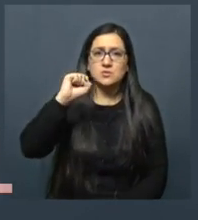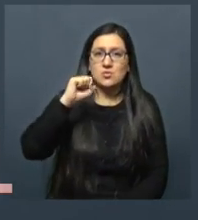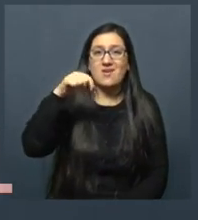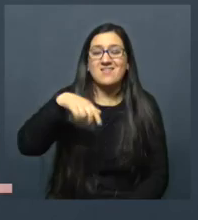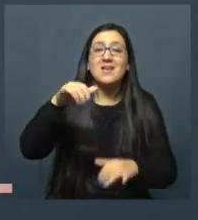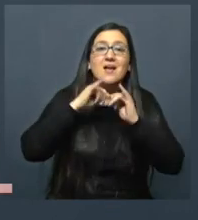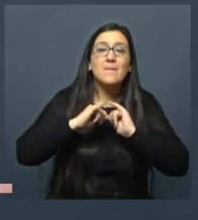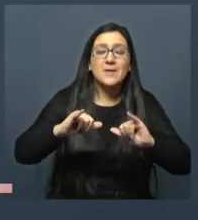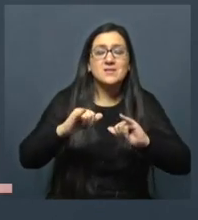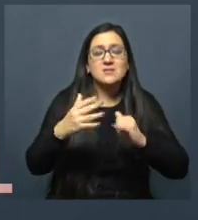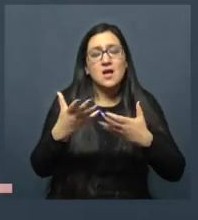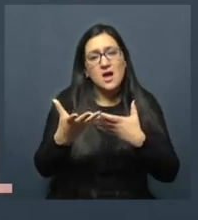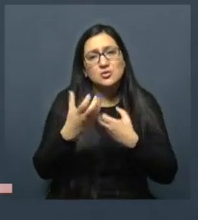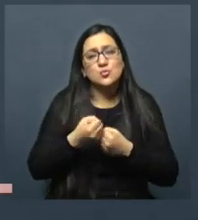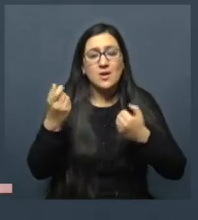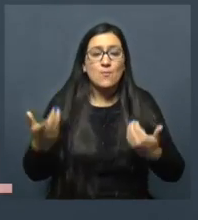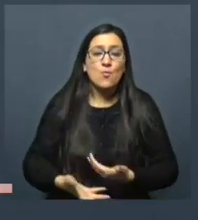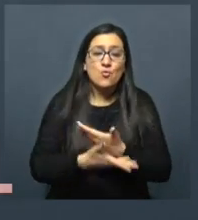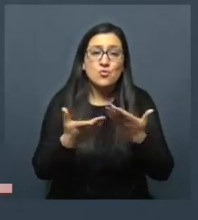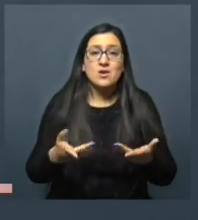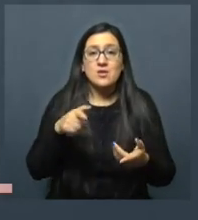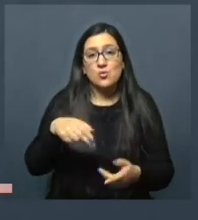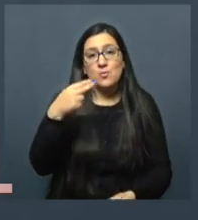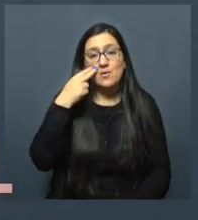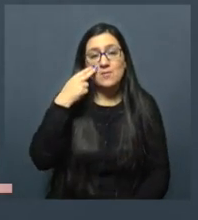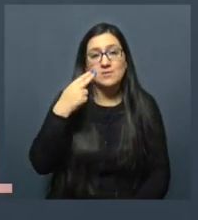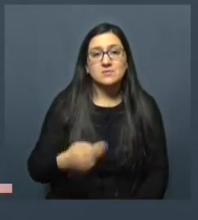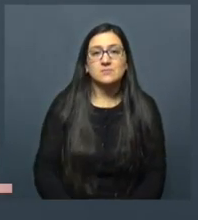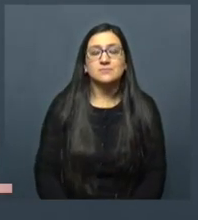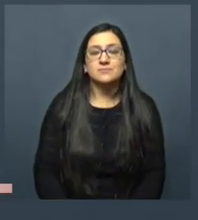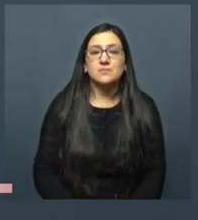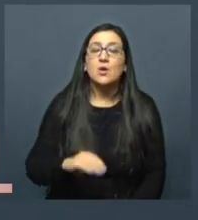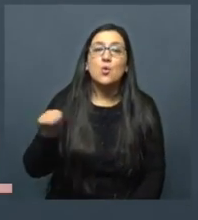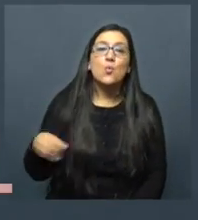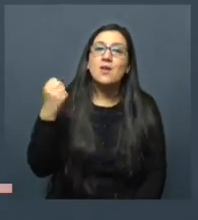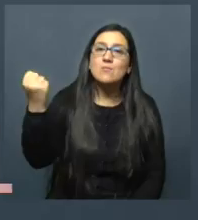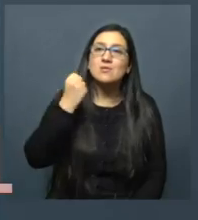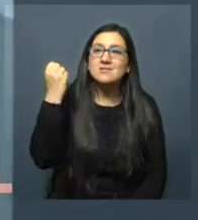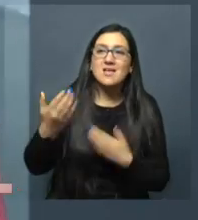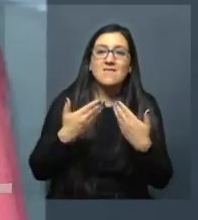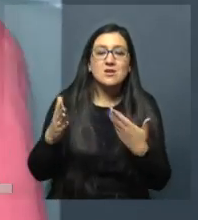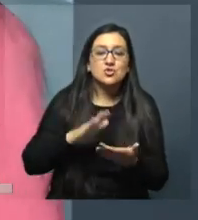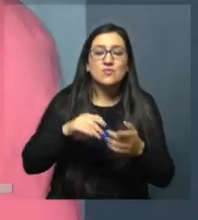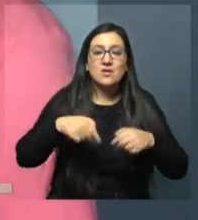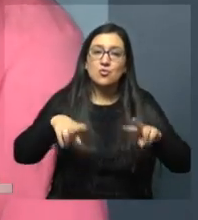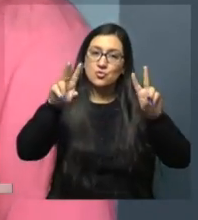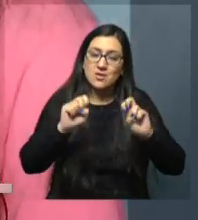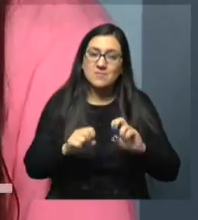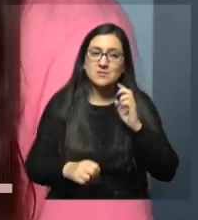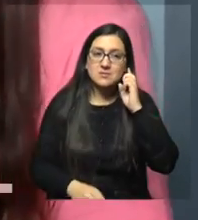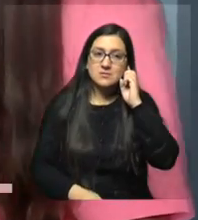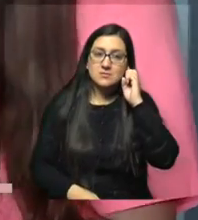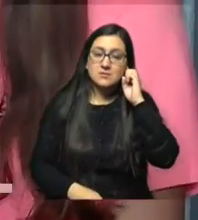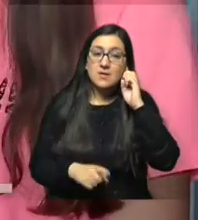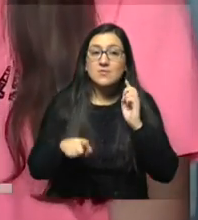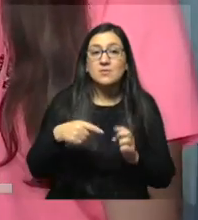ayudan muchísimo a visibilizar estos tipos de problemas. ¿Cuál es la importancia de hablar de estos temas? ¿Qué te quedó a vos, Brian, después